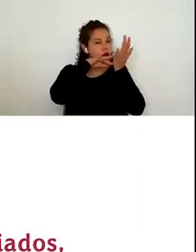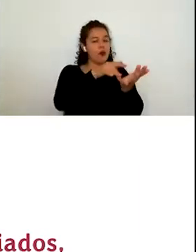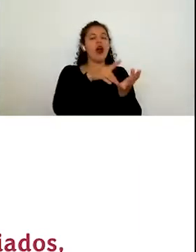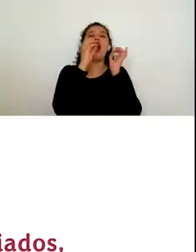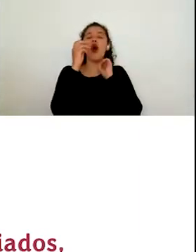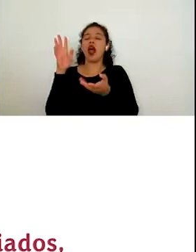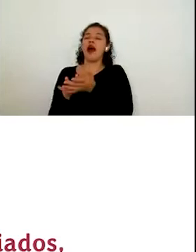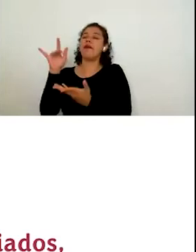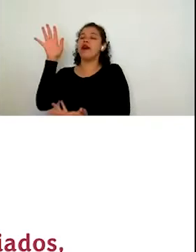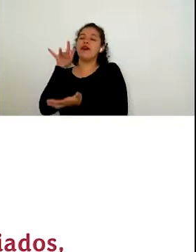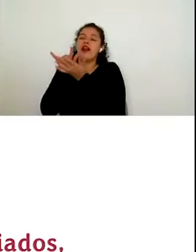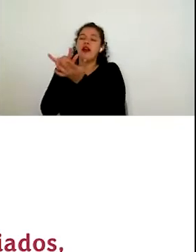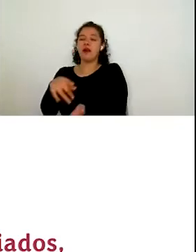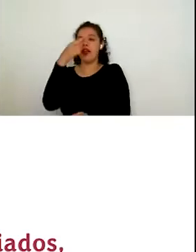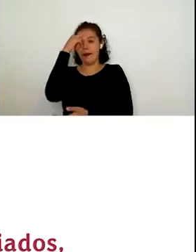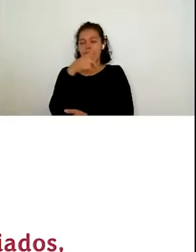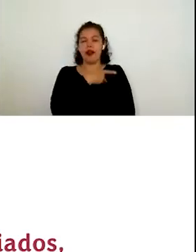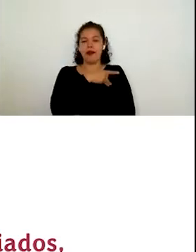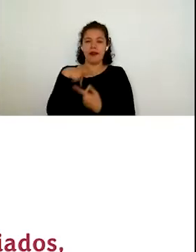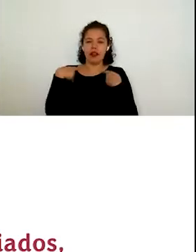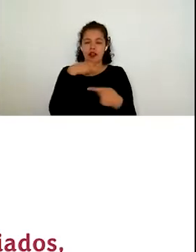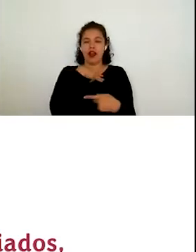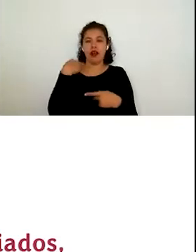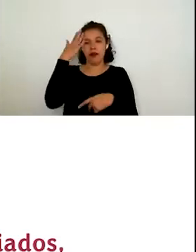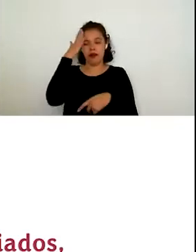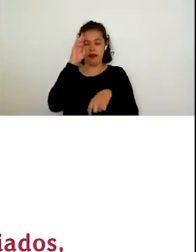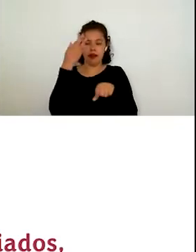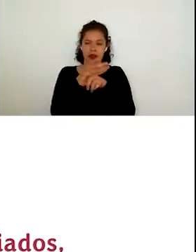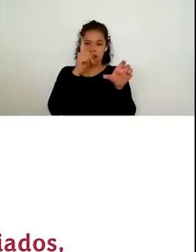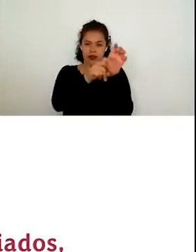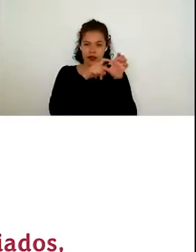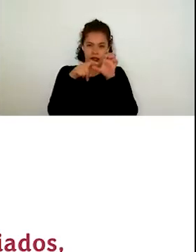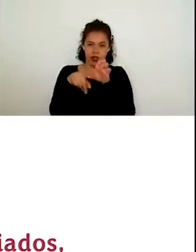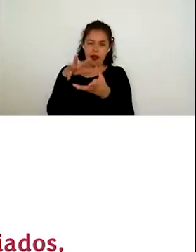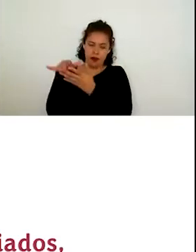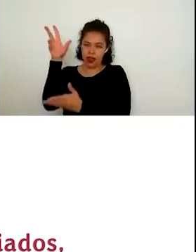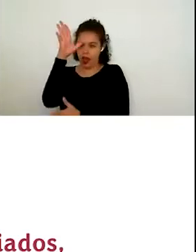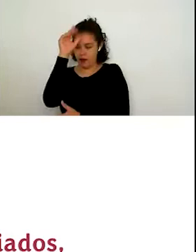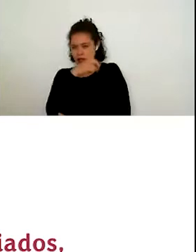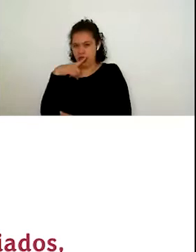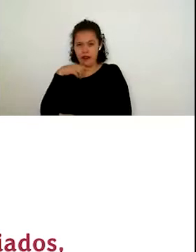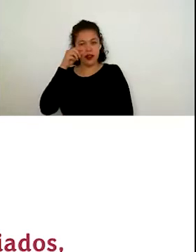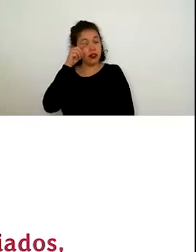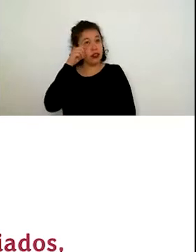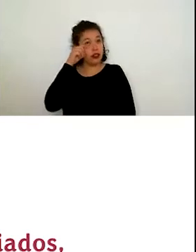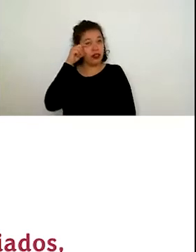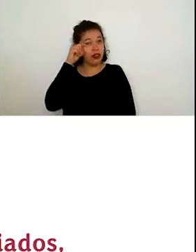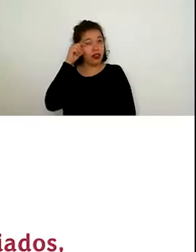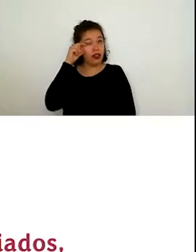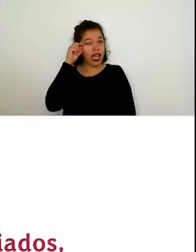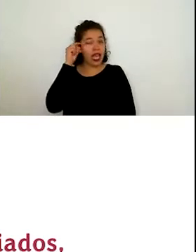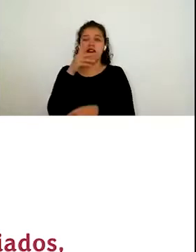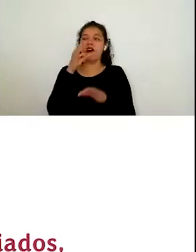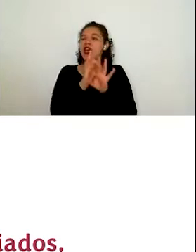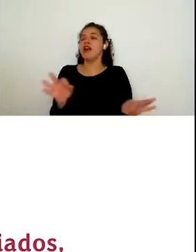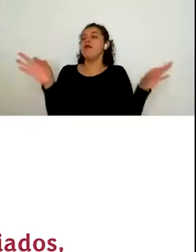del acuerdo de los miembros que integran el patronato. Entonces, pues es importante que asistan a las sesiones para que se